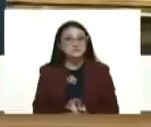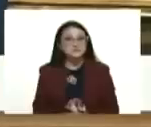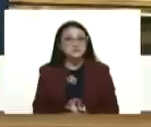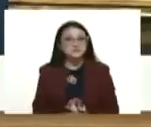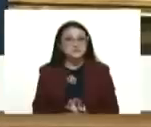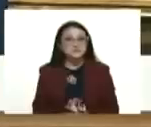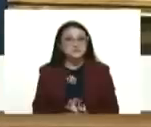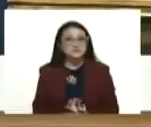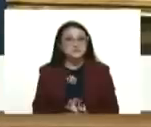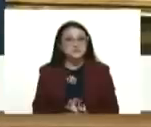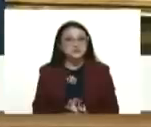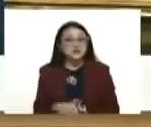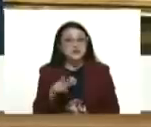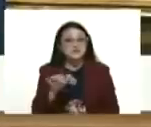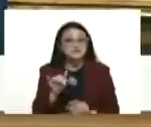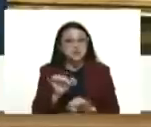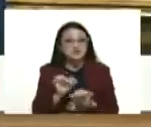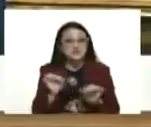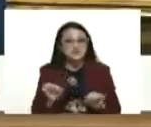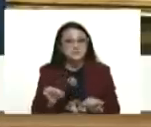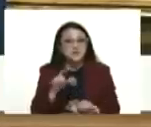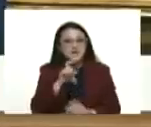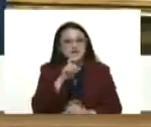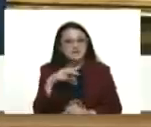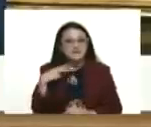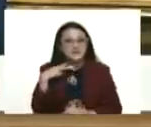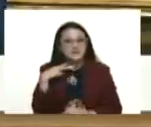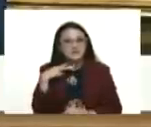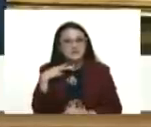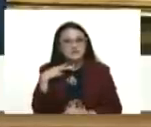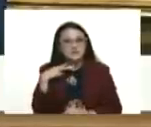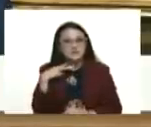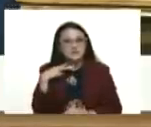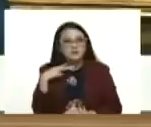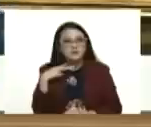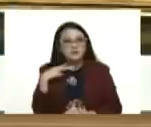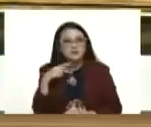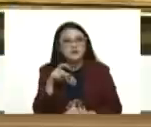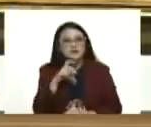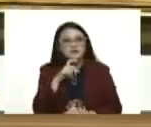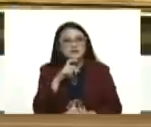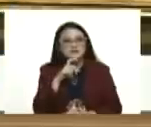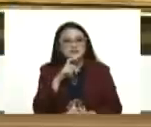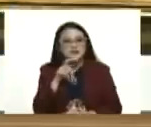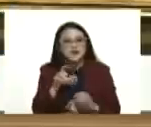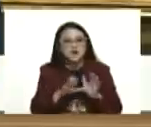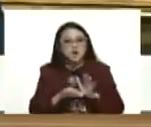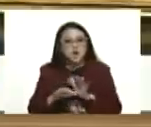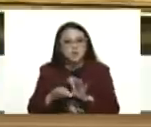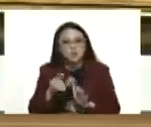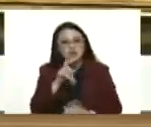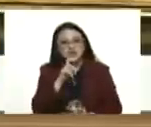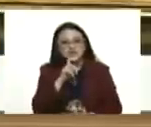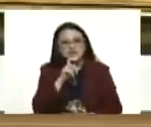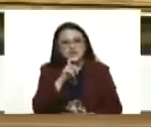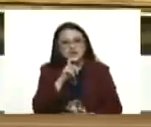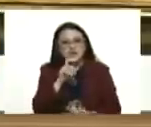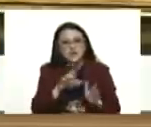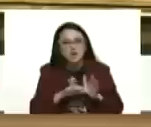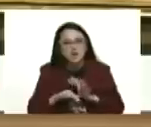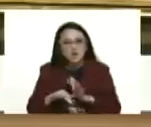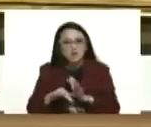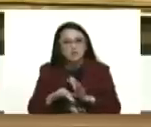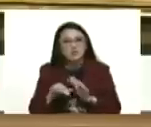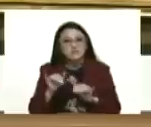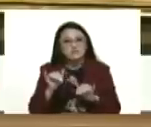en ese sistema, ¿quién es la víctima? ¿Quién es el sujeto del robo? ¿Quién fue robado?